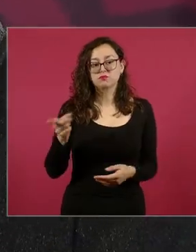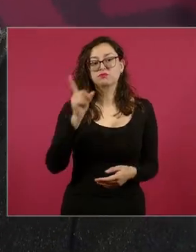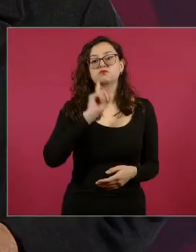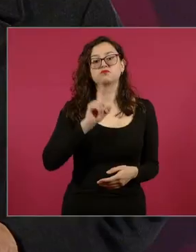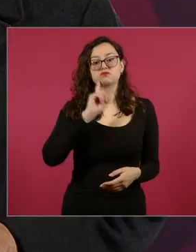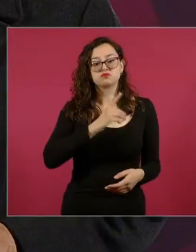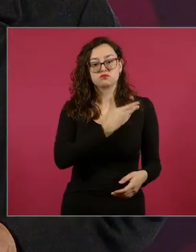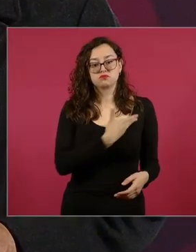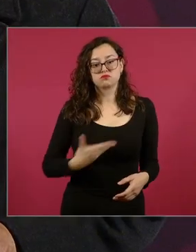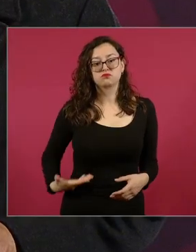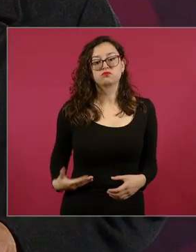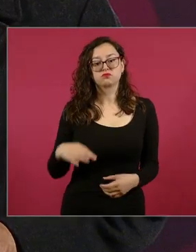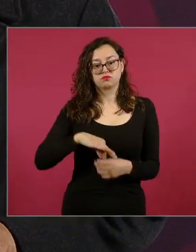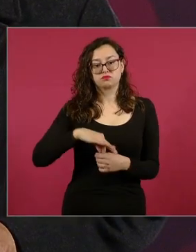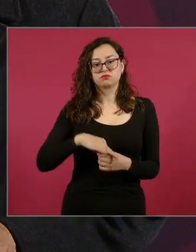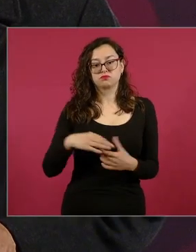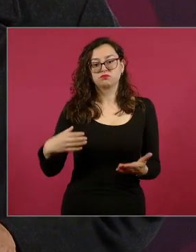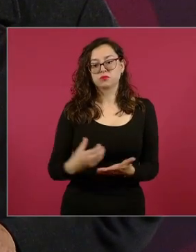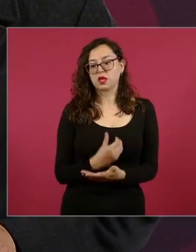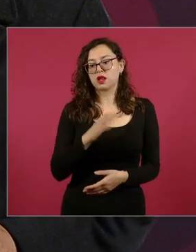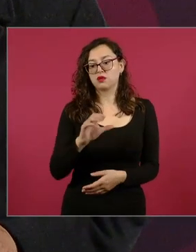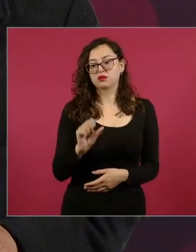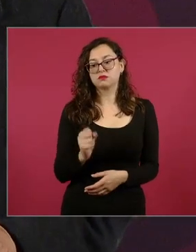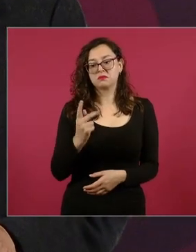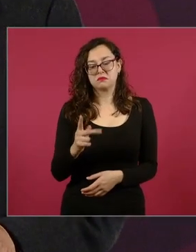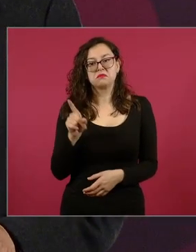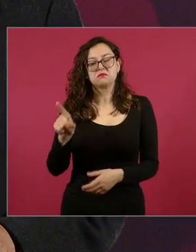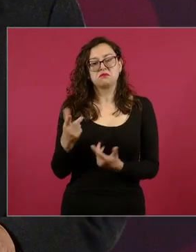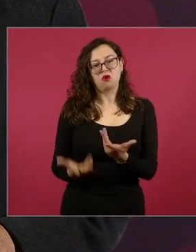la presidenta electa Claudia Sheinbaum.